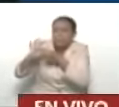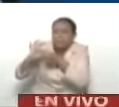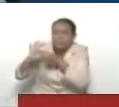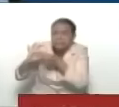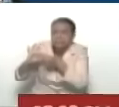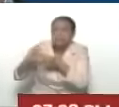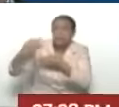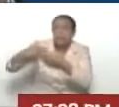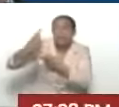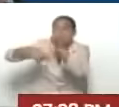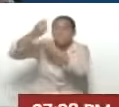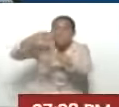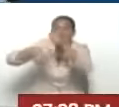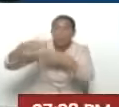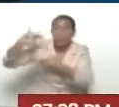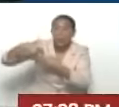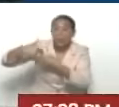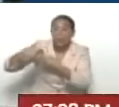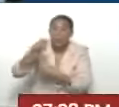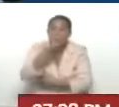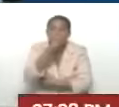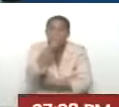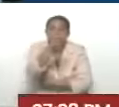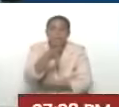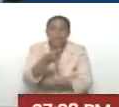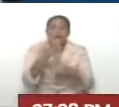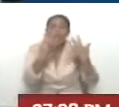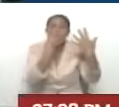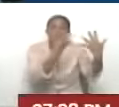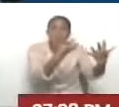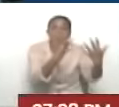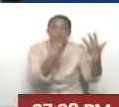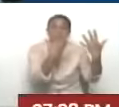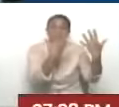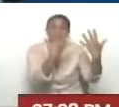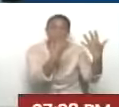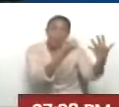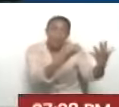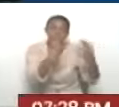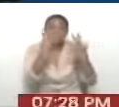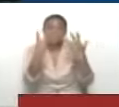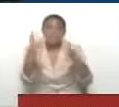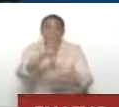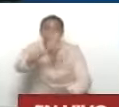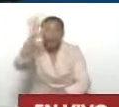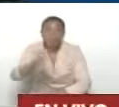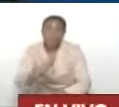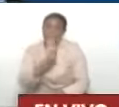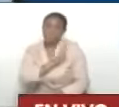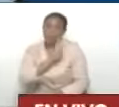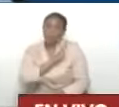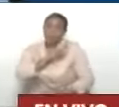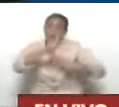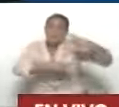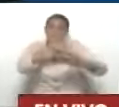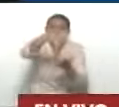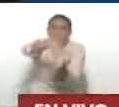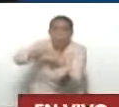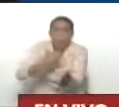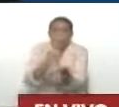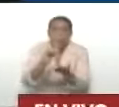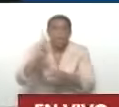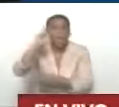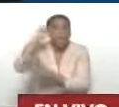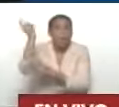de las importaciones para la comida al 97% producido en Venezuela, en tierra venezolana, en el Guárico,